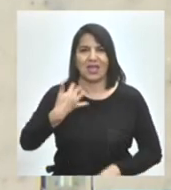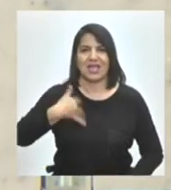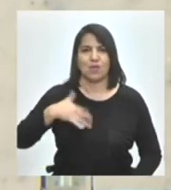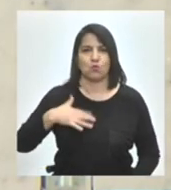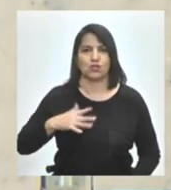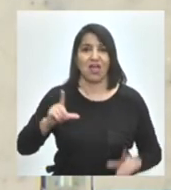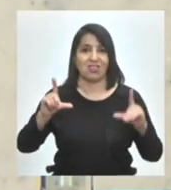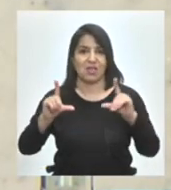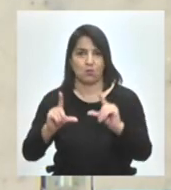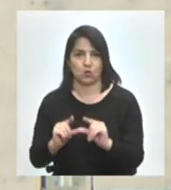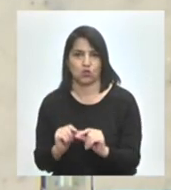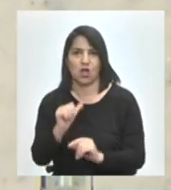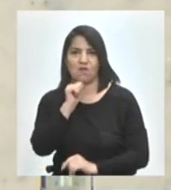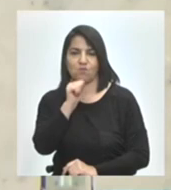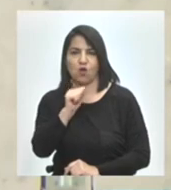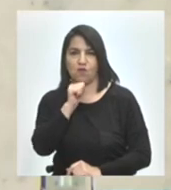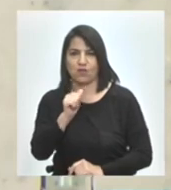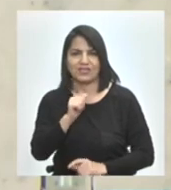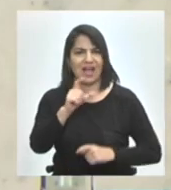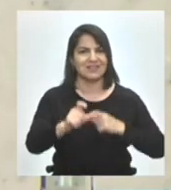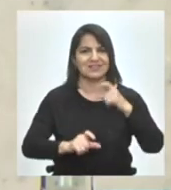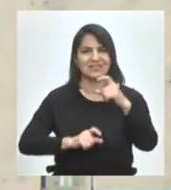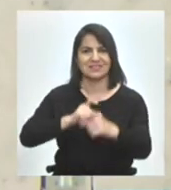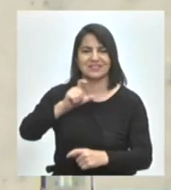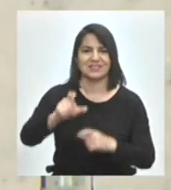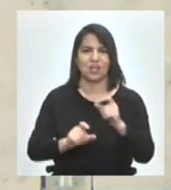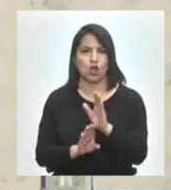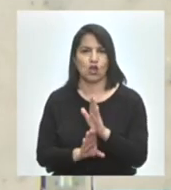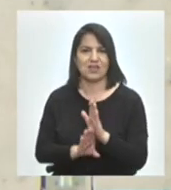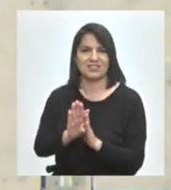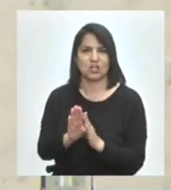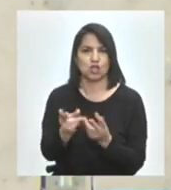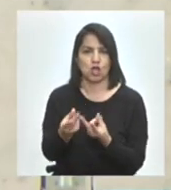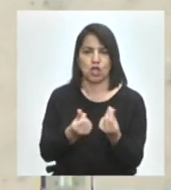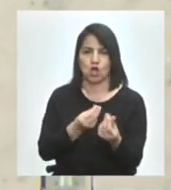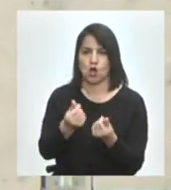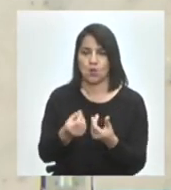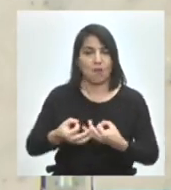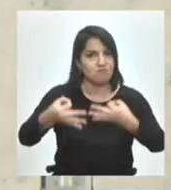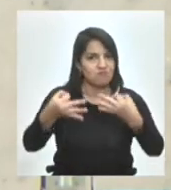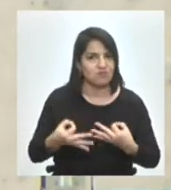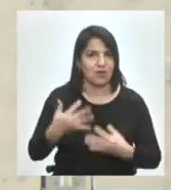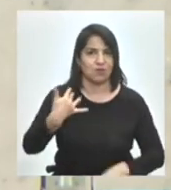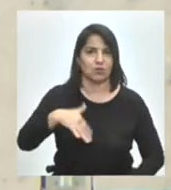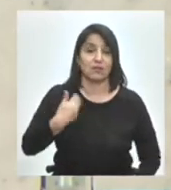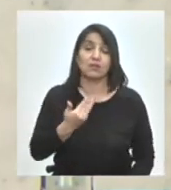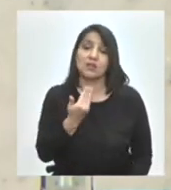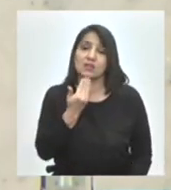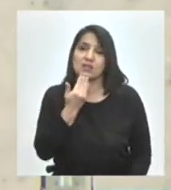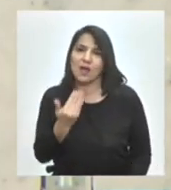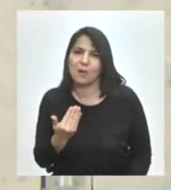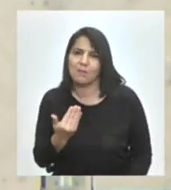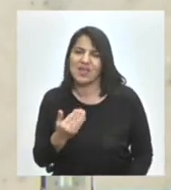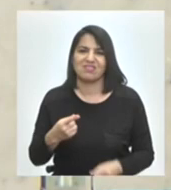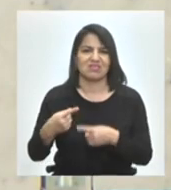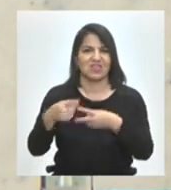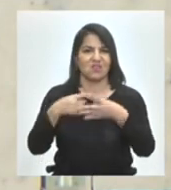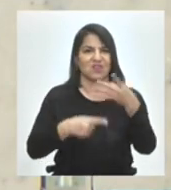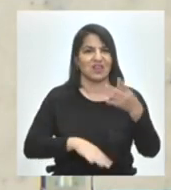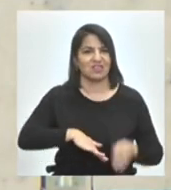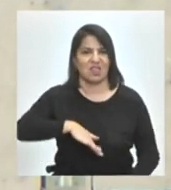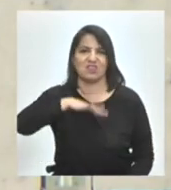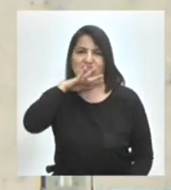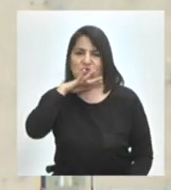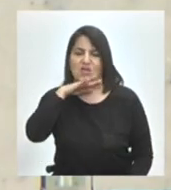de la pobreza y un ciclo de crecimiento económico sin precedentes, aunque también varias deudas que tenemos que